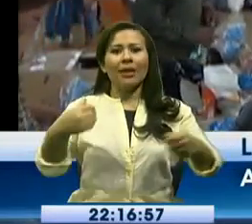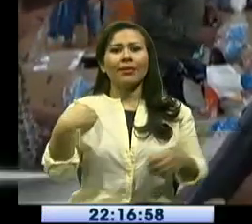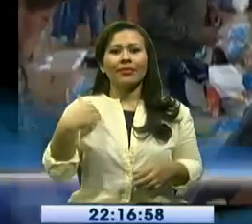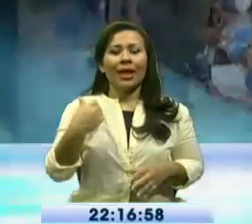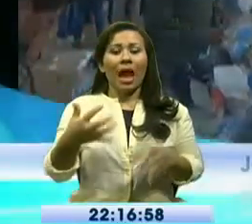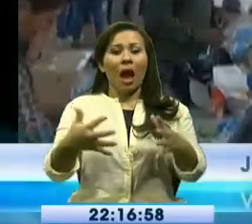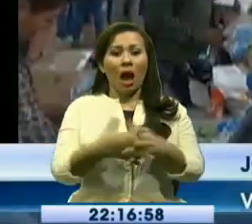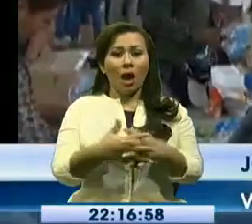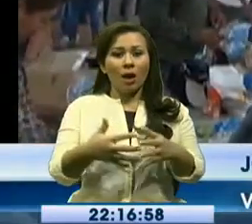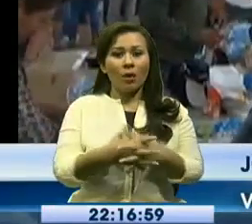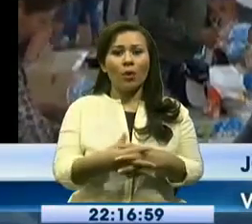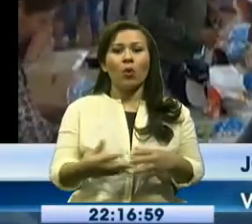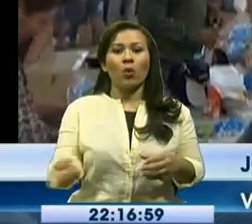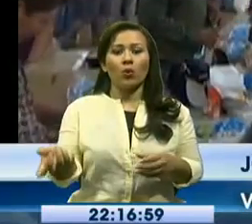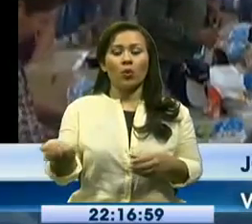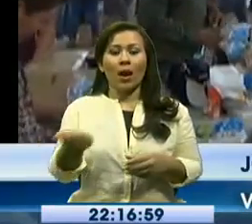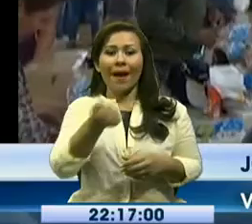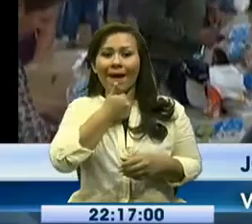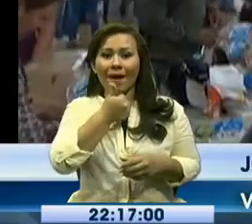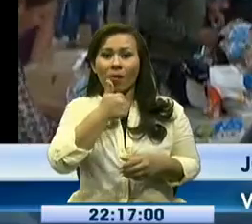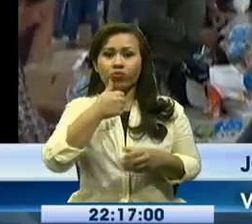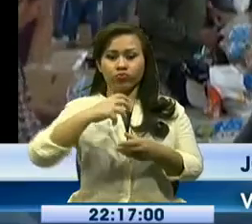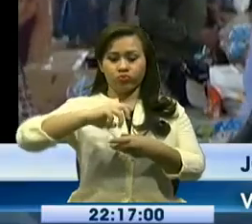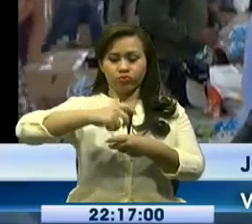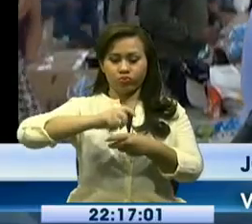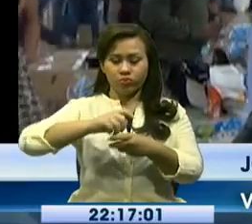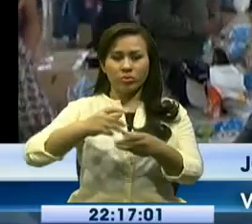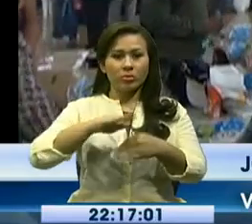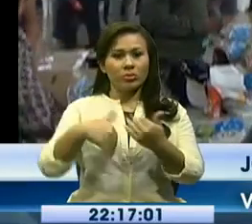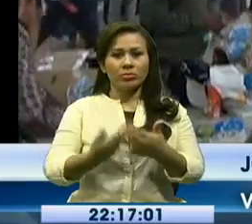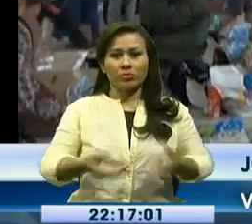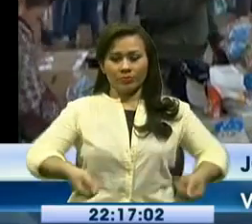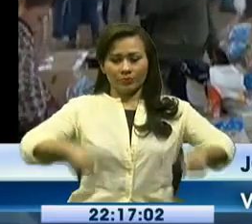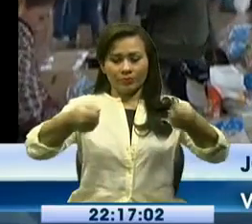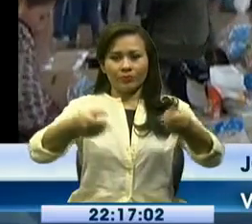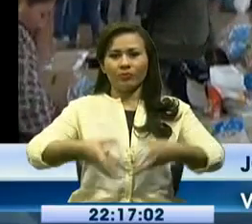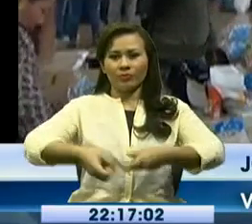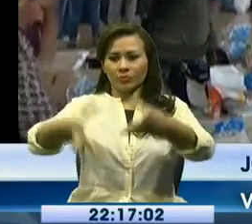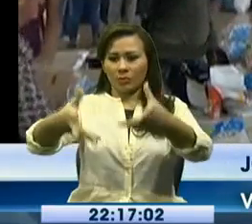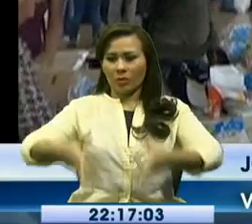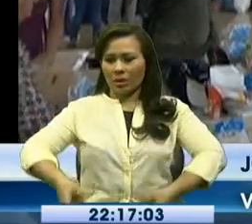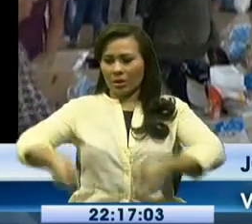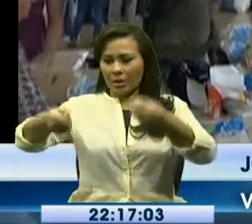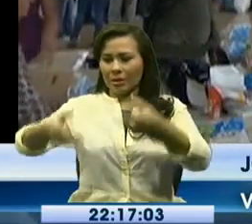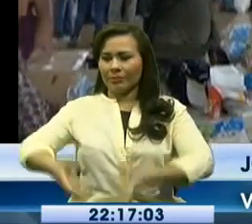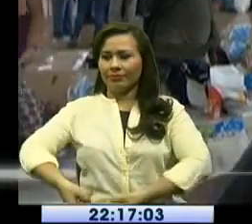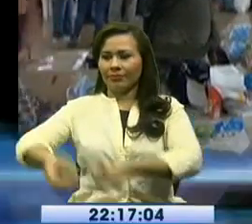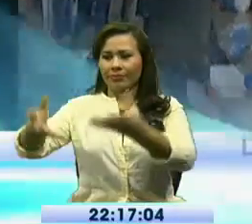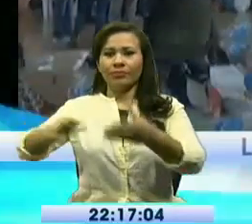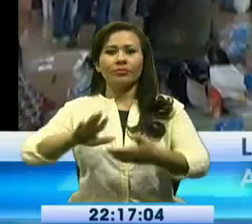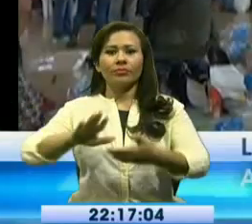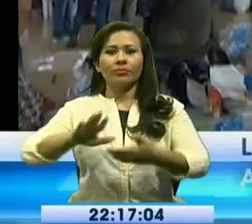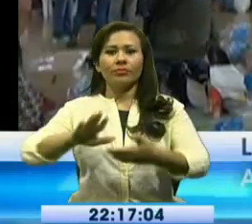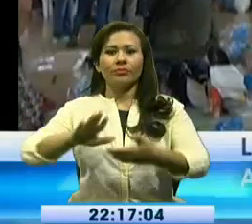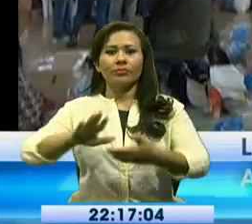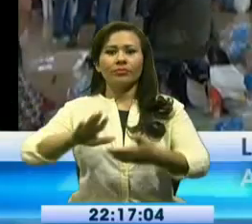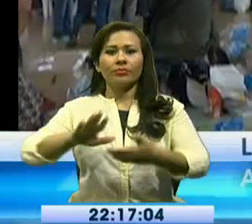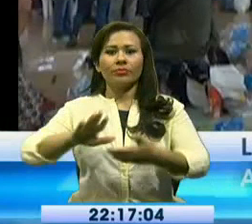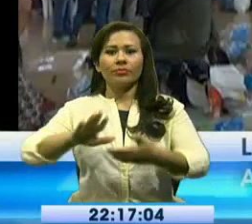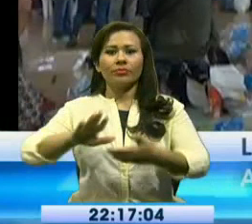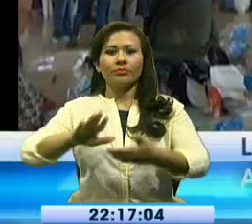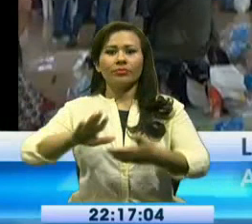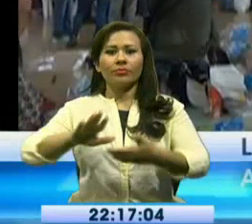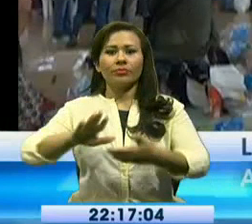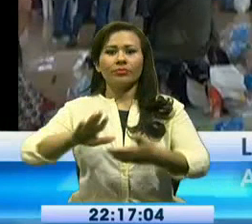carbohidratos, arroz, frijoles no perecibles, latas de atún, agua, bebidas que no requieran